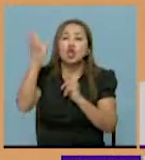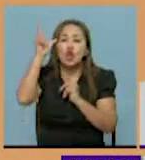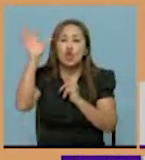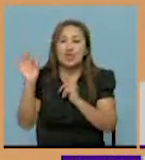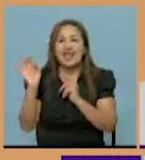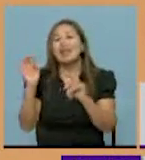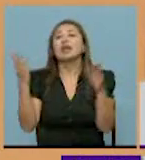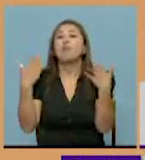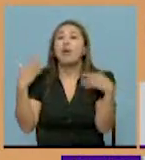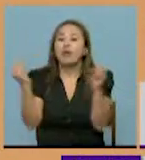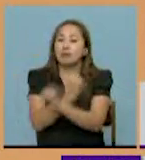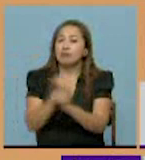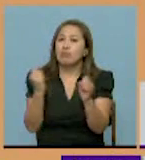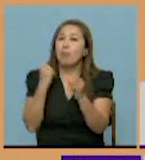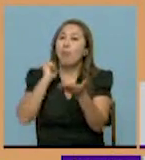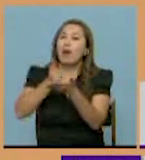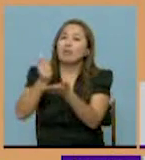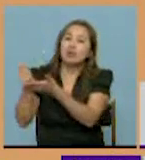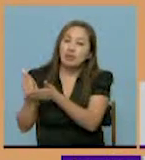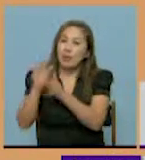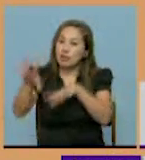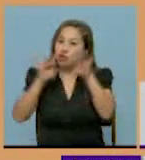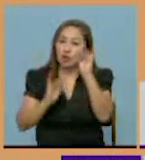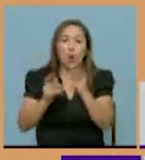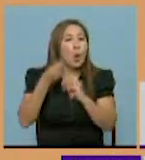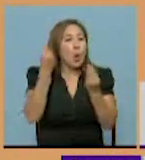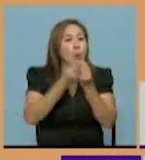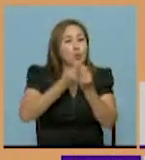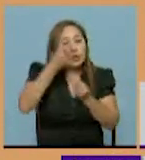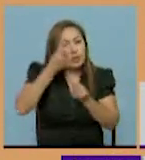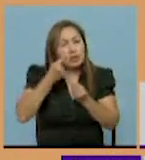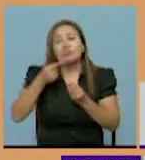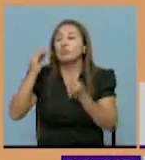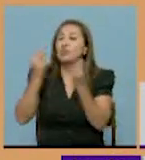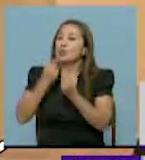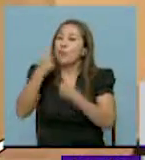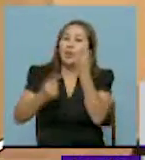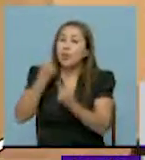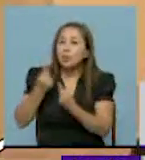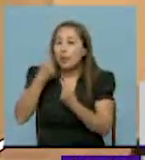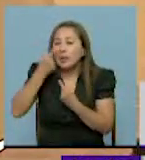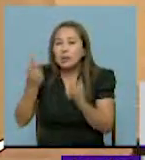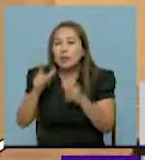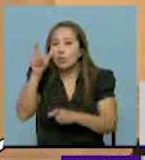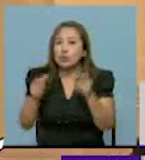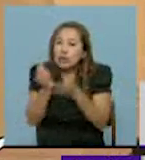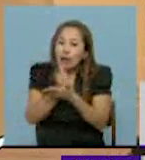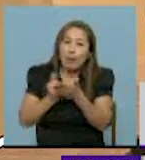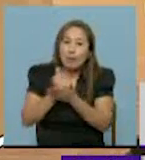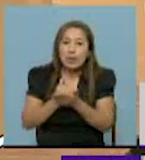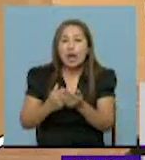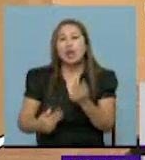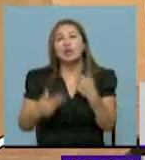ya habilitados para el sorteo. Gran interés, ¿no? Sí, mucho interés, muchas preguntas, mucha gente que estaba esperando este